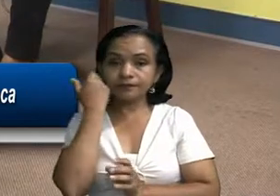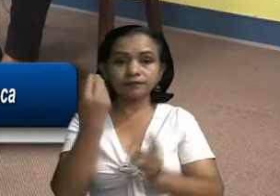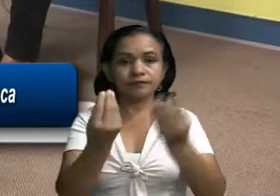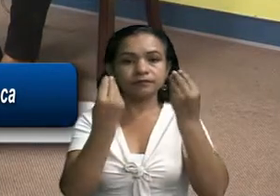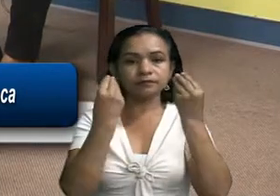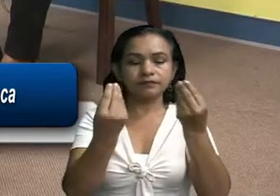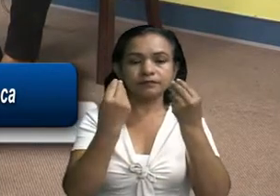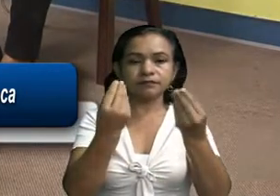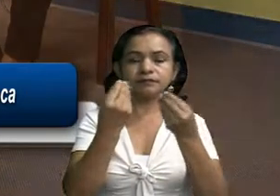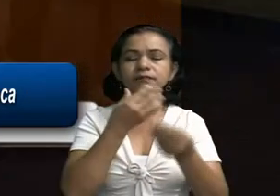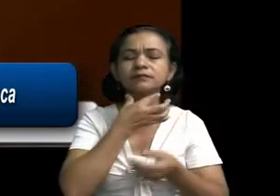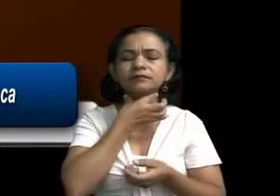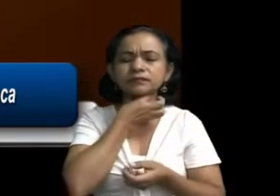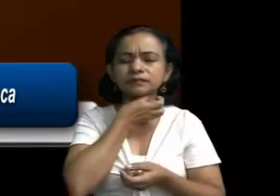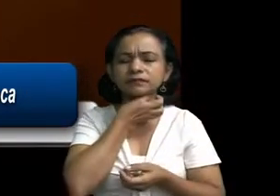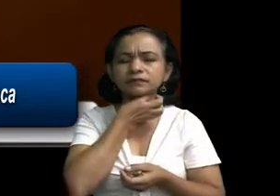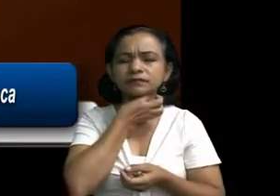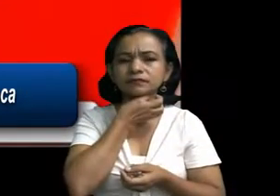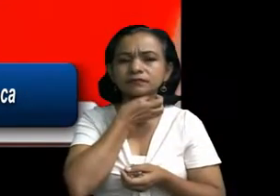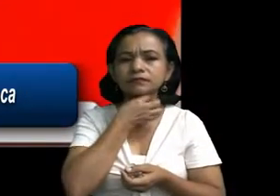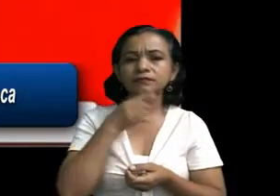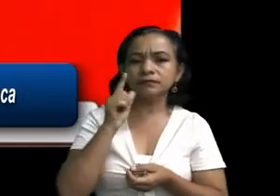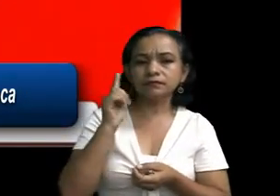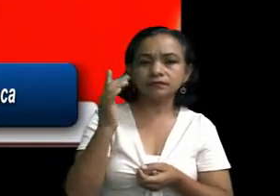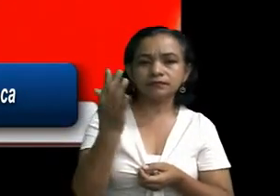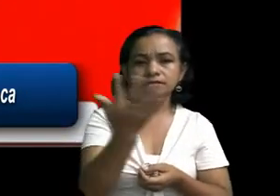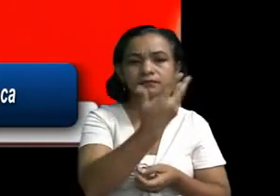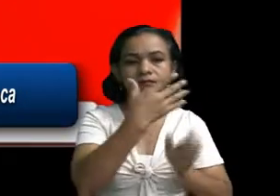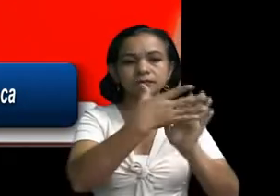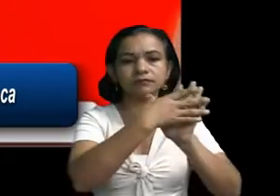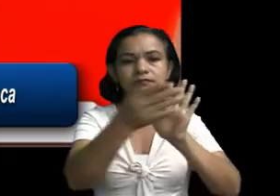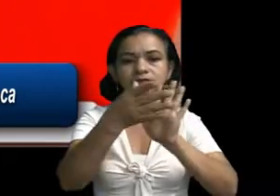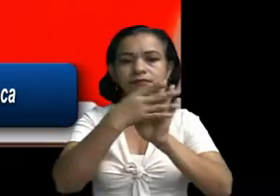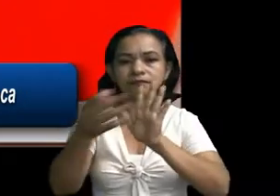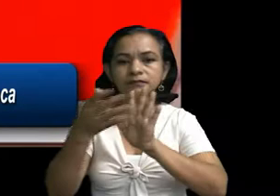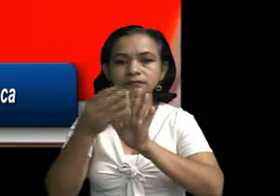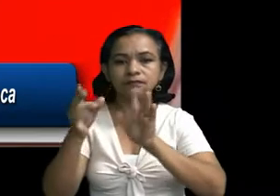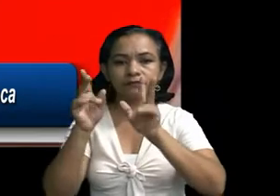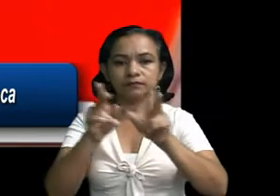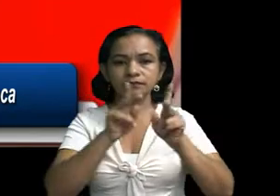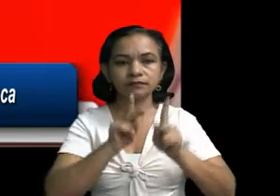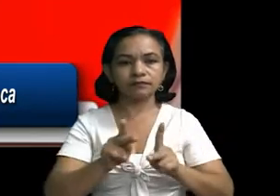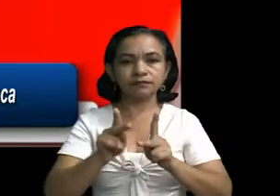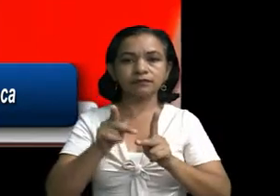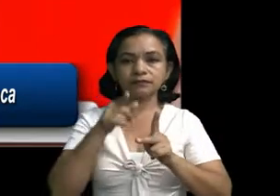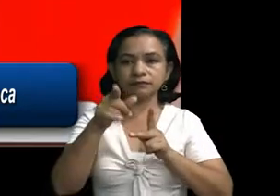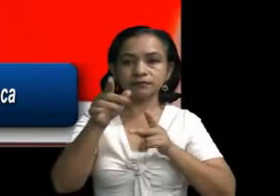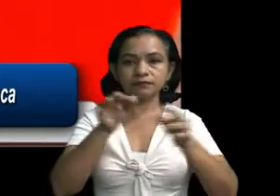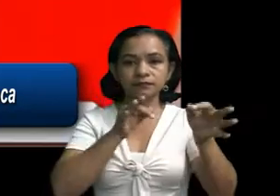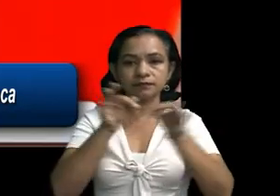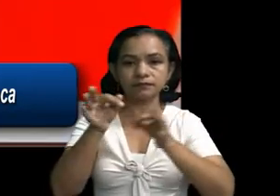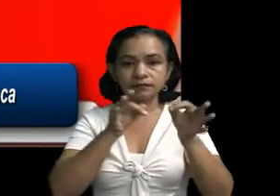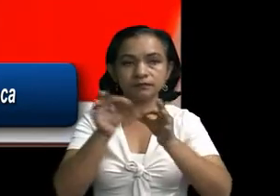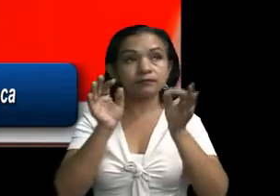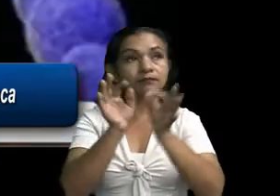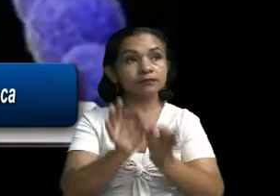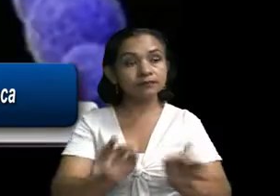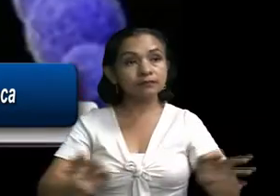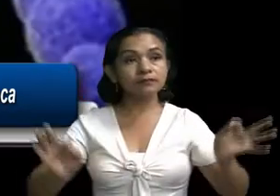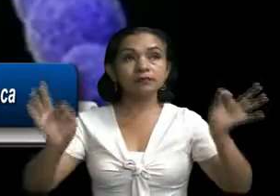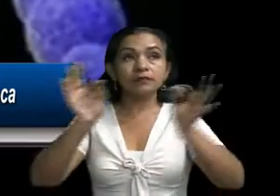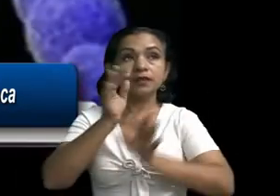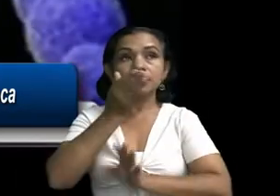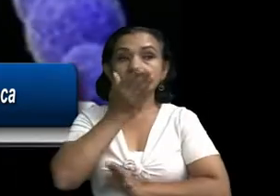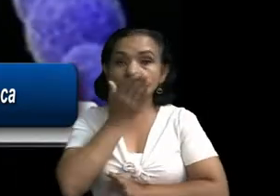bastante faringoamigdalitis, pero la mayoría son de origen viral. Ok. Usted decía algo importante y es el toser,